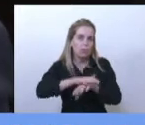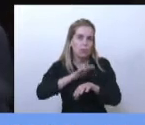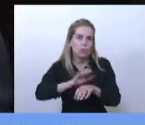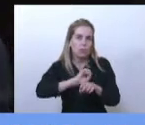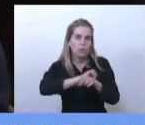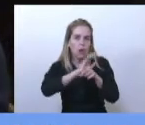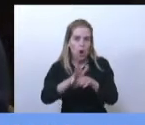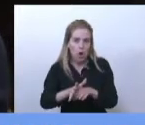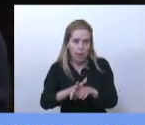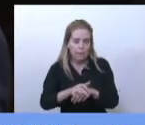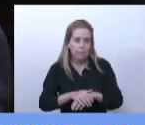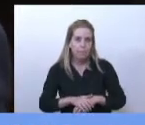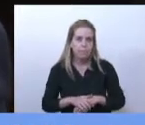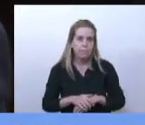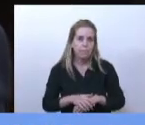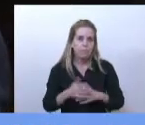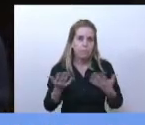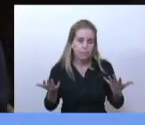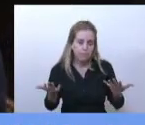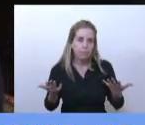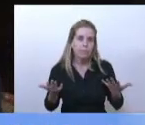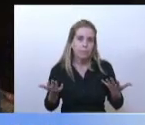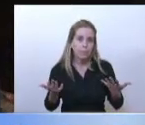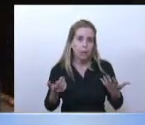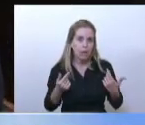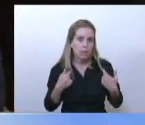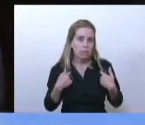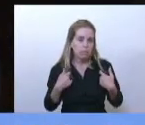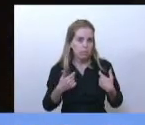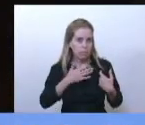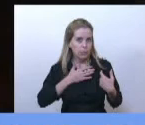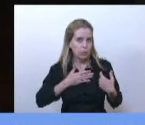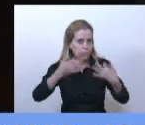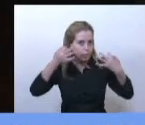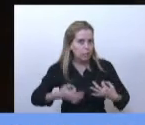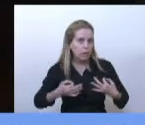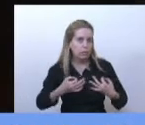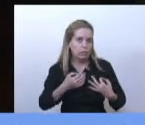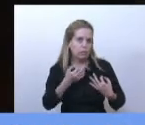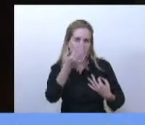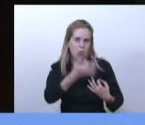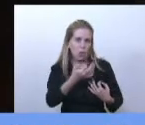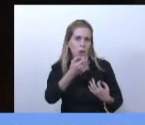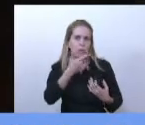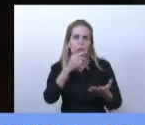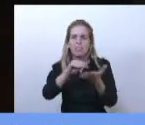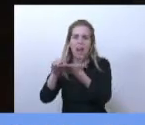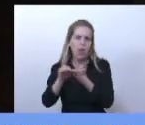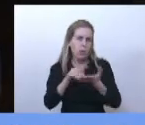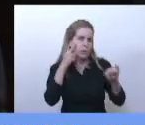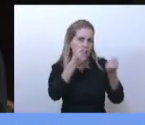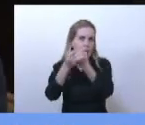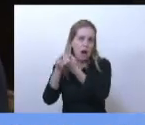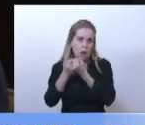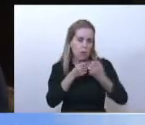pandemia y no podemos menos y lo hago a título personal pero no tengo la menor duda que es compartido por todos los